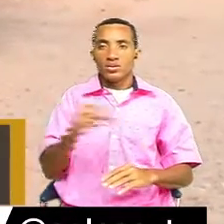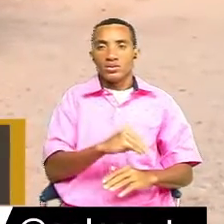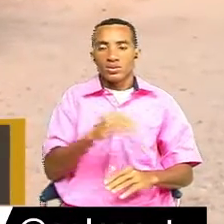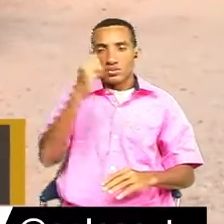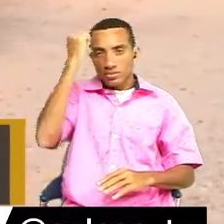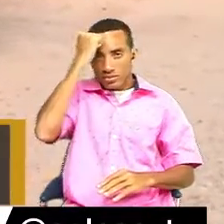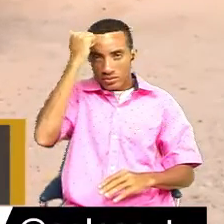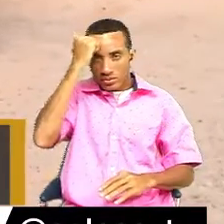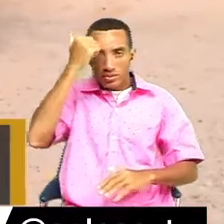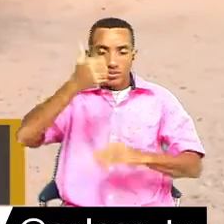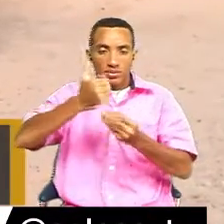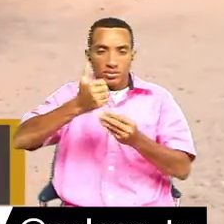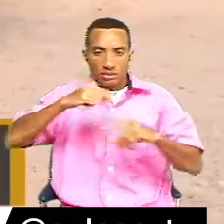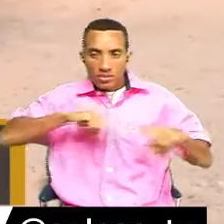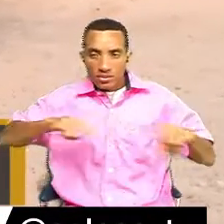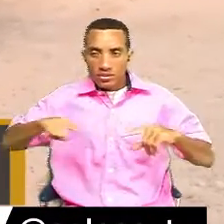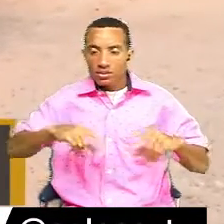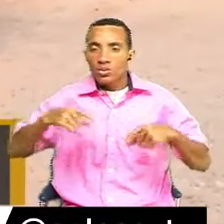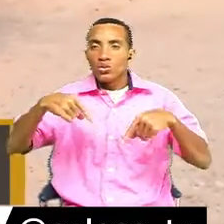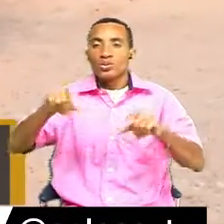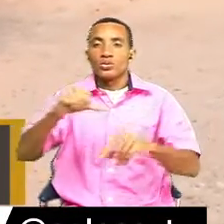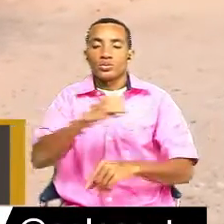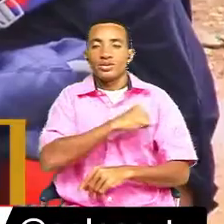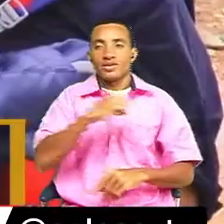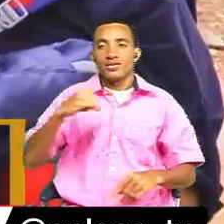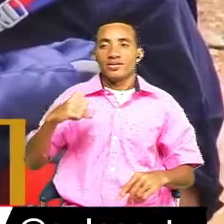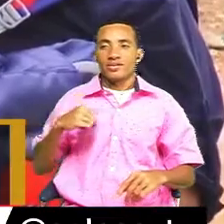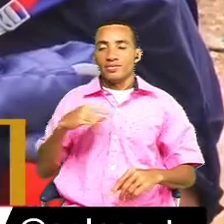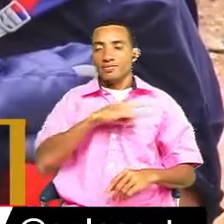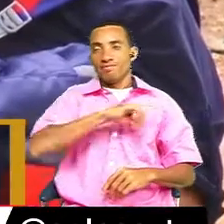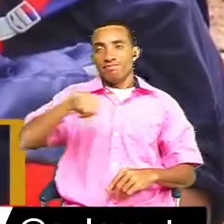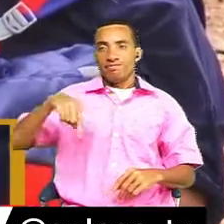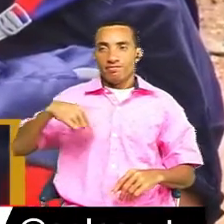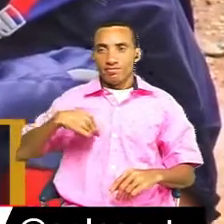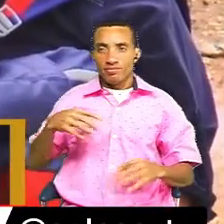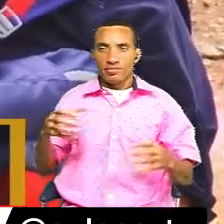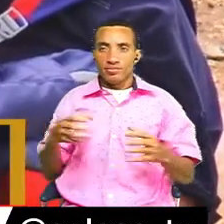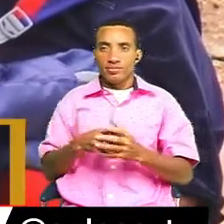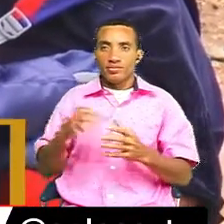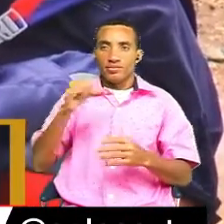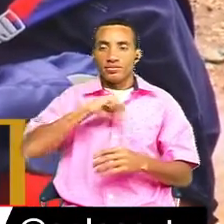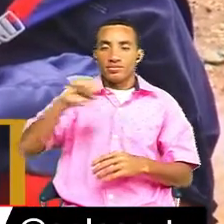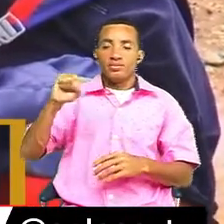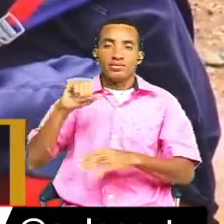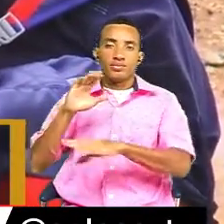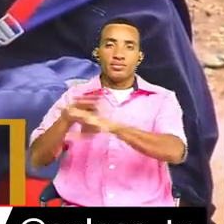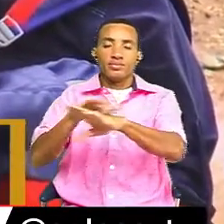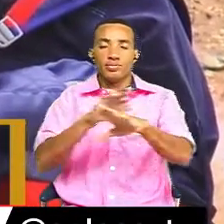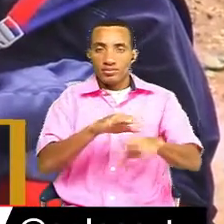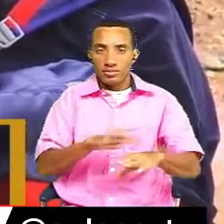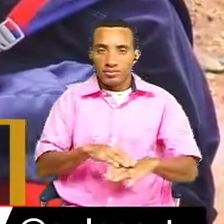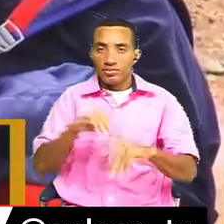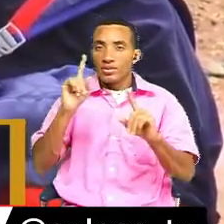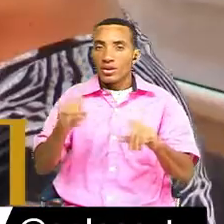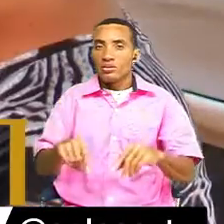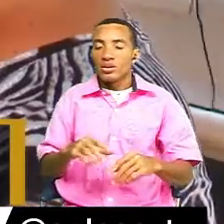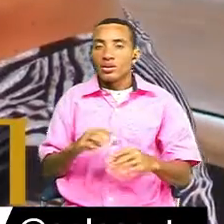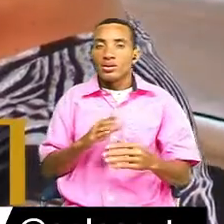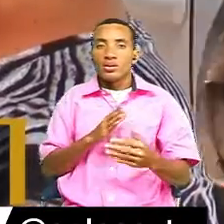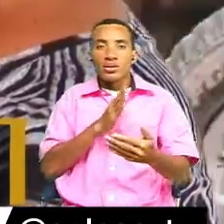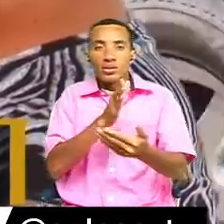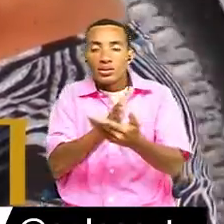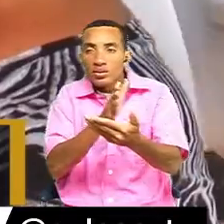ente privado. ¿Qué es la petición? Nosotros como sindicato pues solicitamos que así como hacen el puerta a puerta